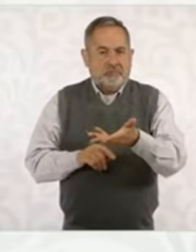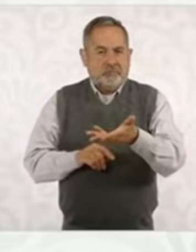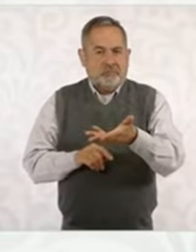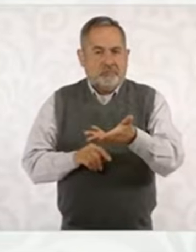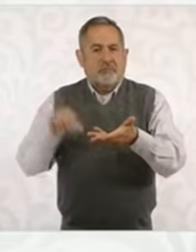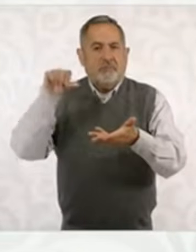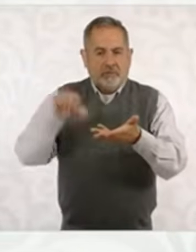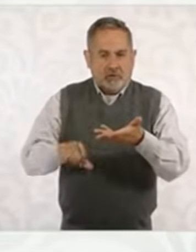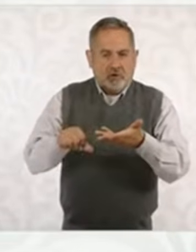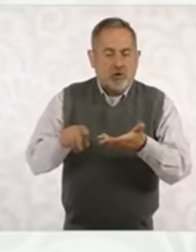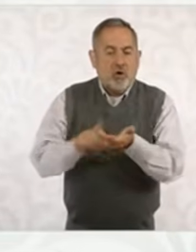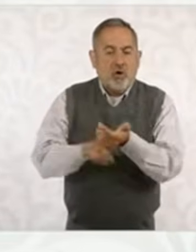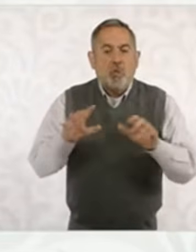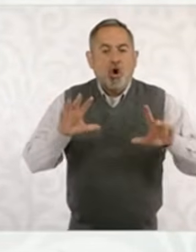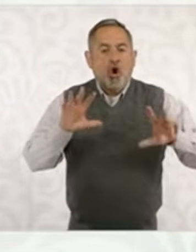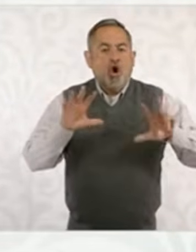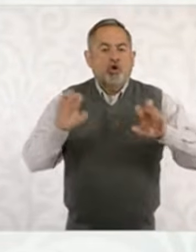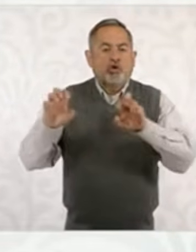Hoy tenemos